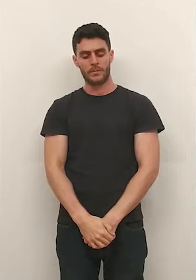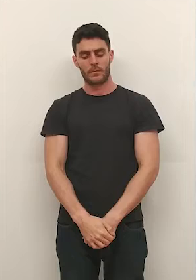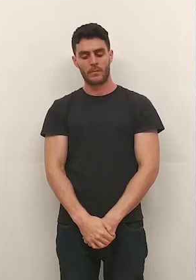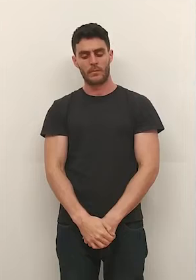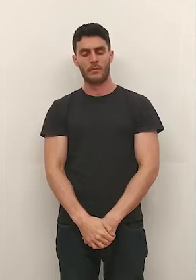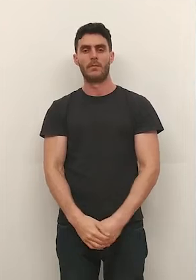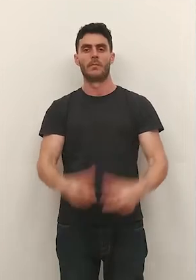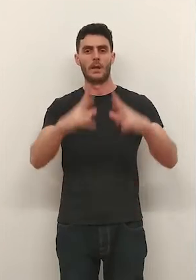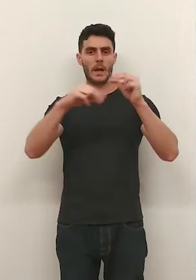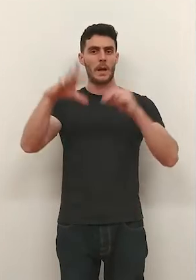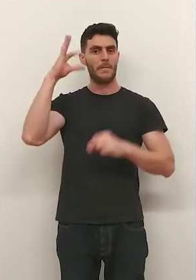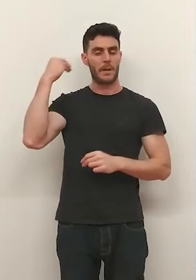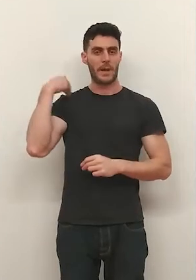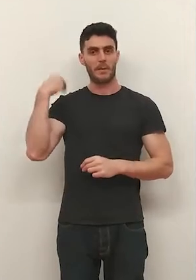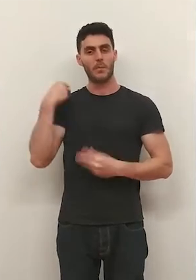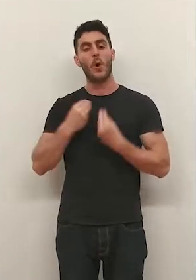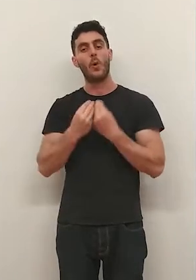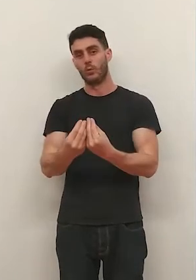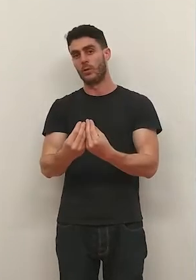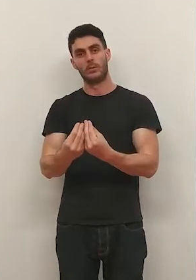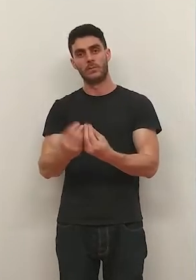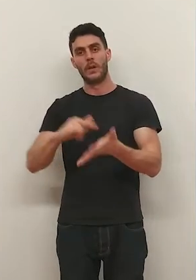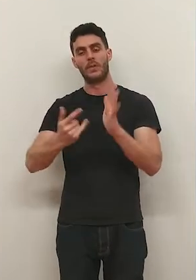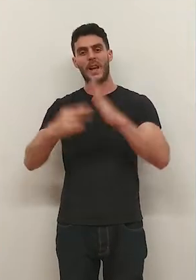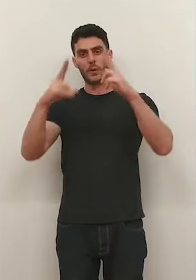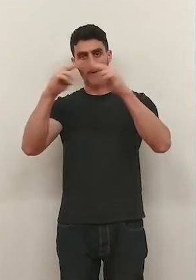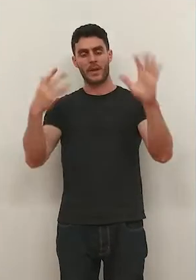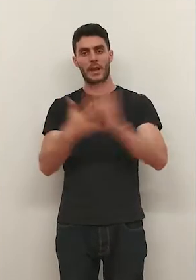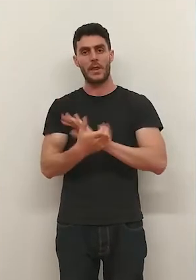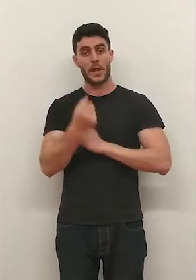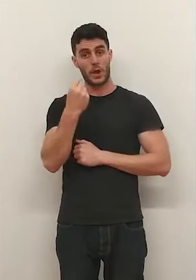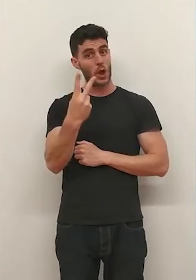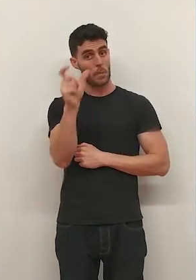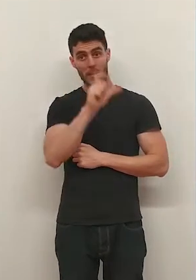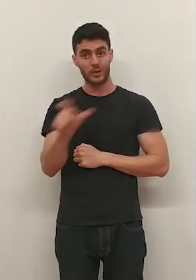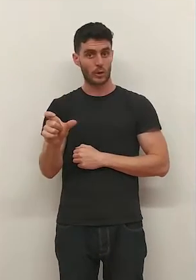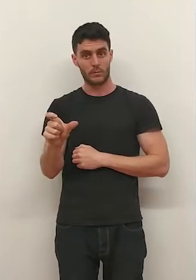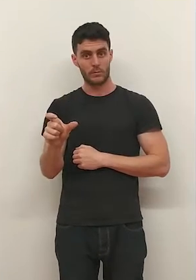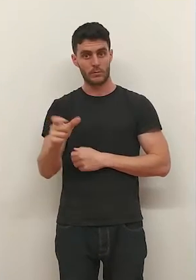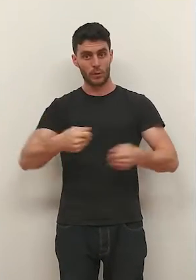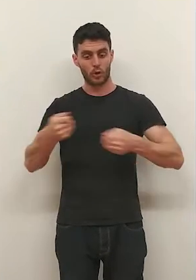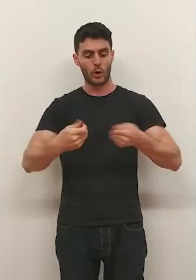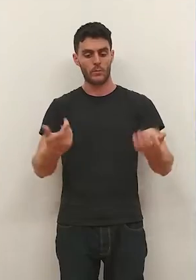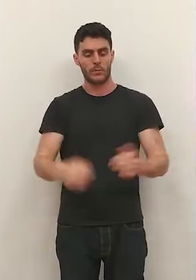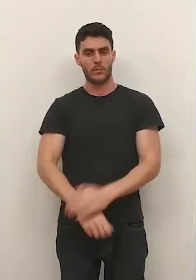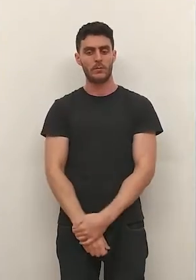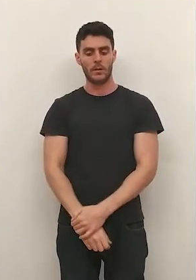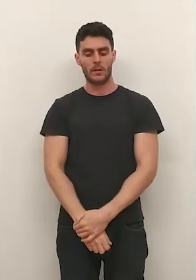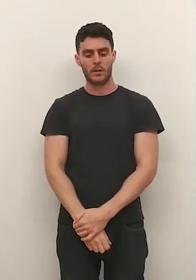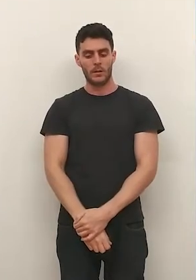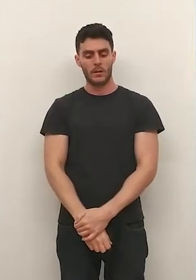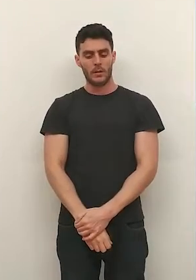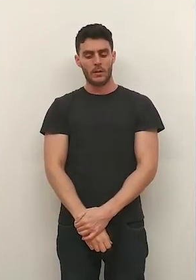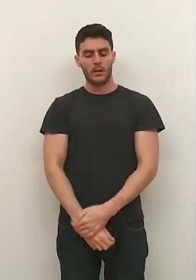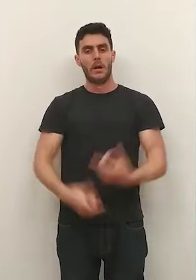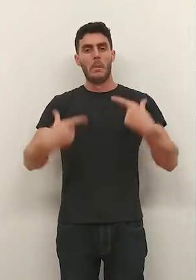acompaña a esta enfermera o enfermero una técnico de enfermería, es decir, 2 personas por control. Algo que afecta a